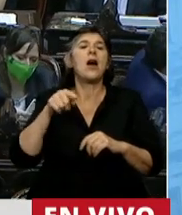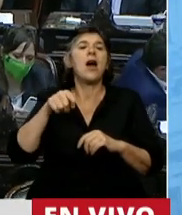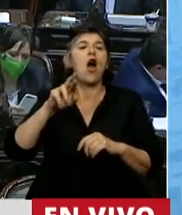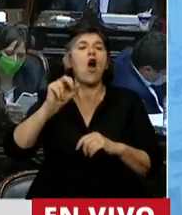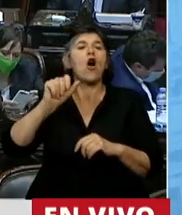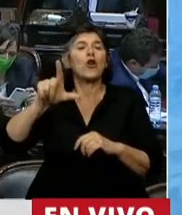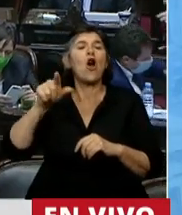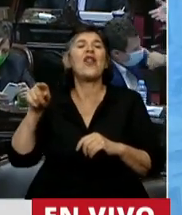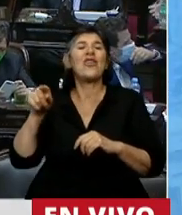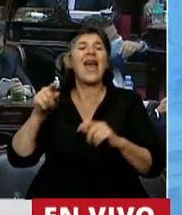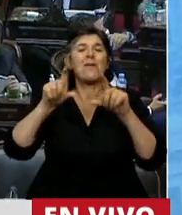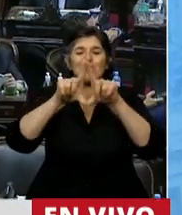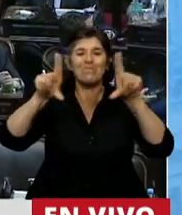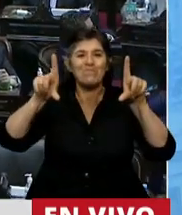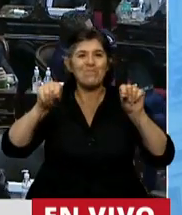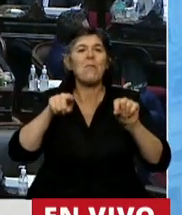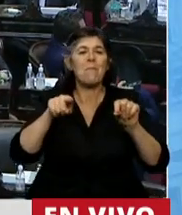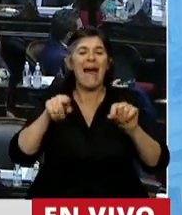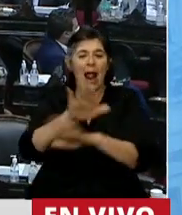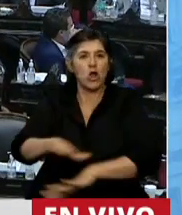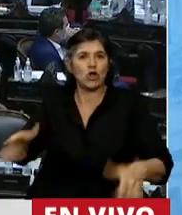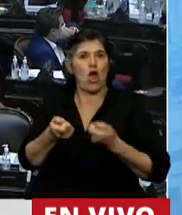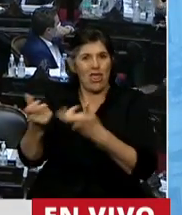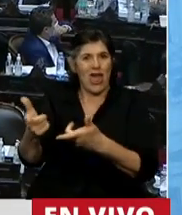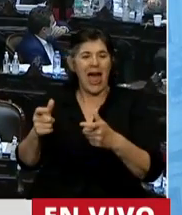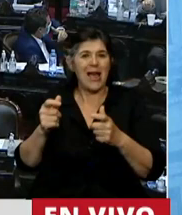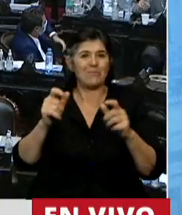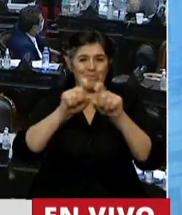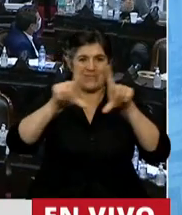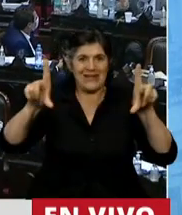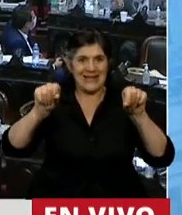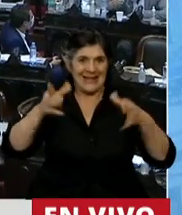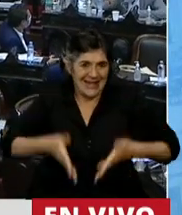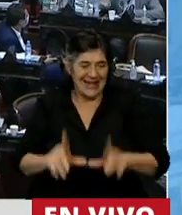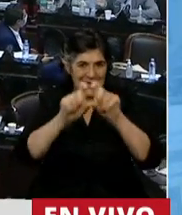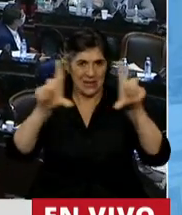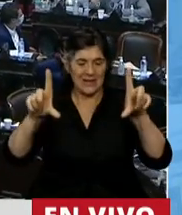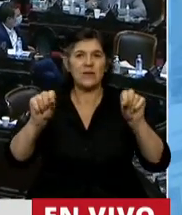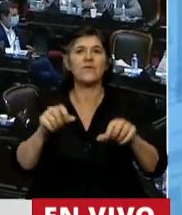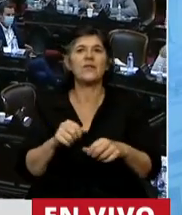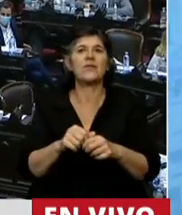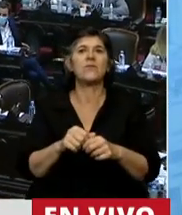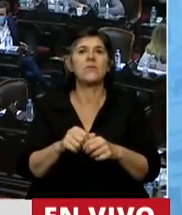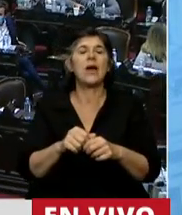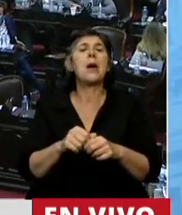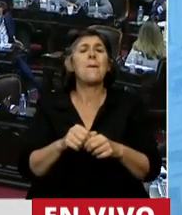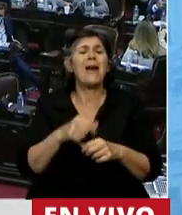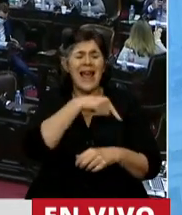Personas para los chicos. Pero también tengo que advertir una cosa, que esta ley, sin una